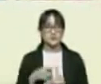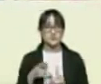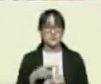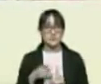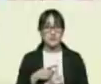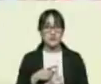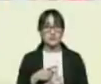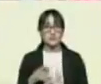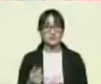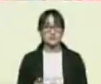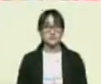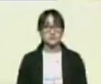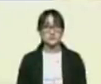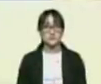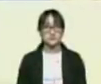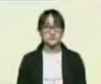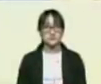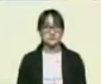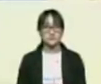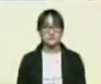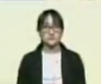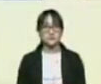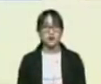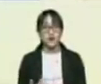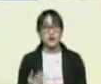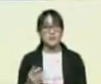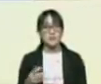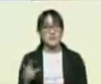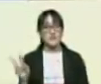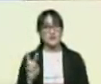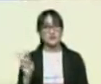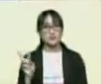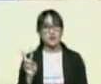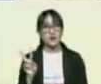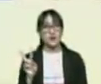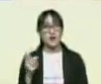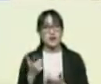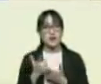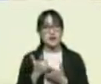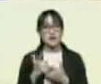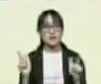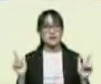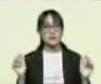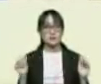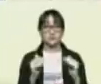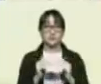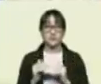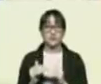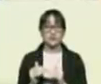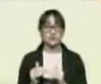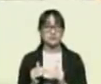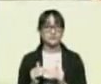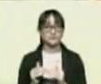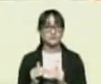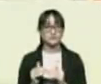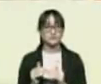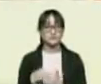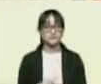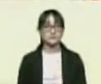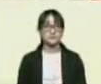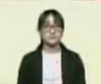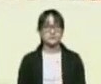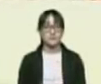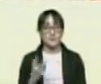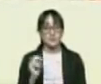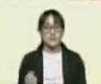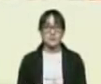decidir. Y yo llamo a todo el pueblo de Venezuela, de manera libre y soberana, a prepararse para votar el